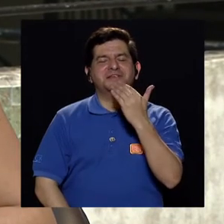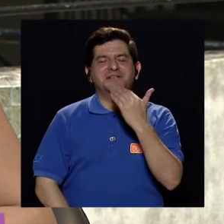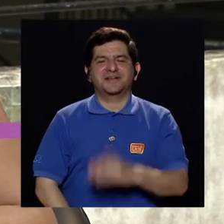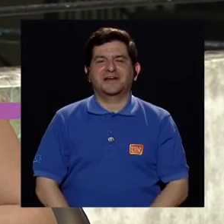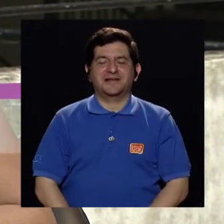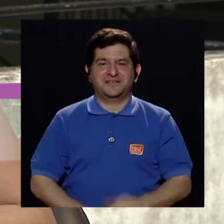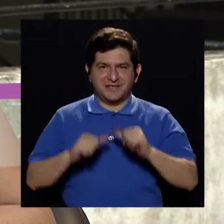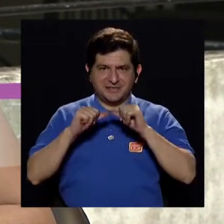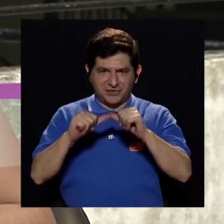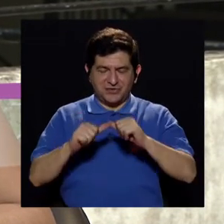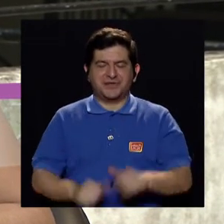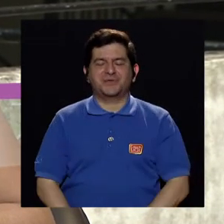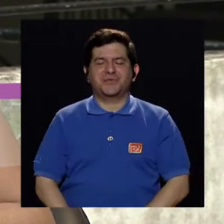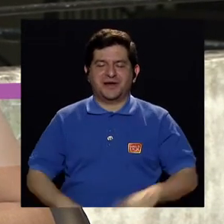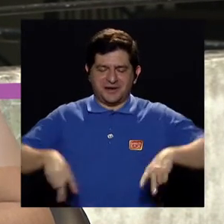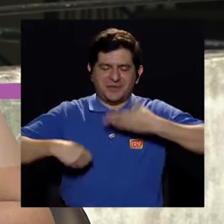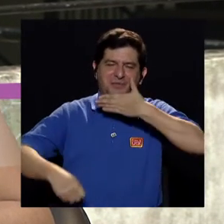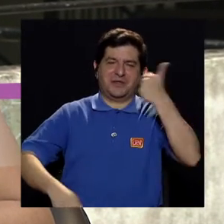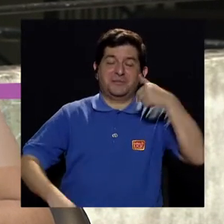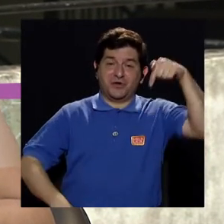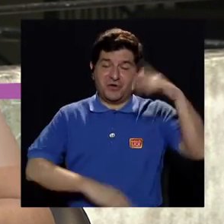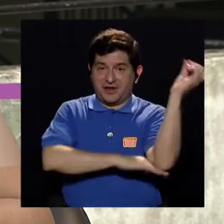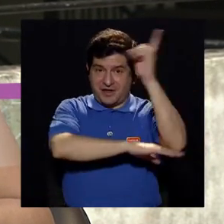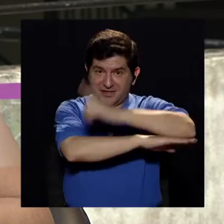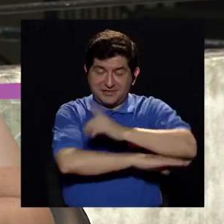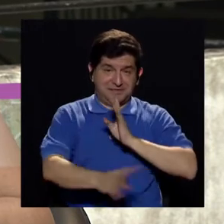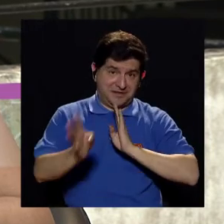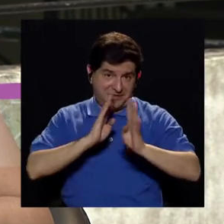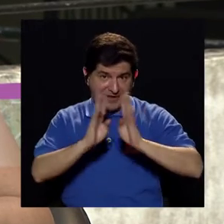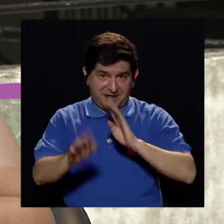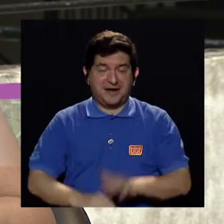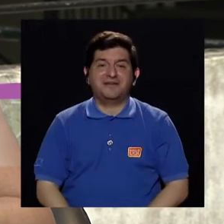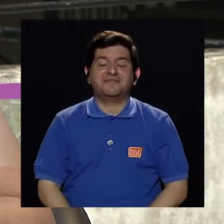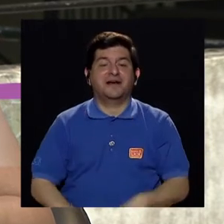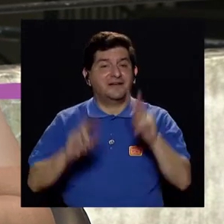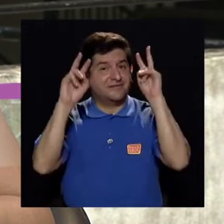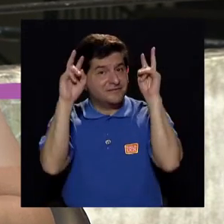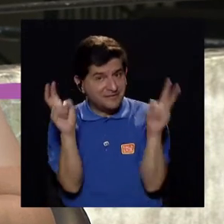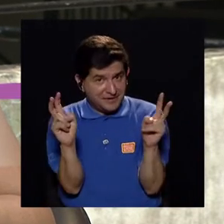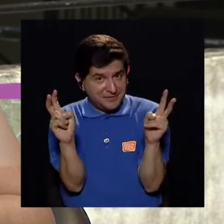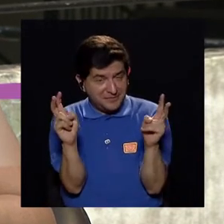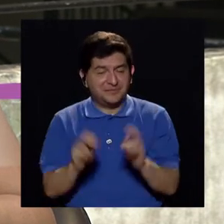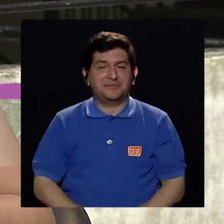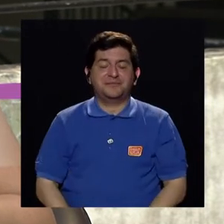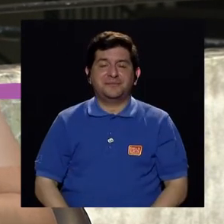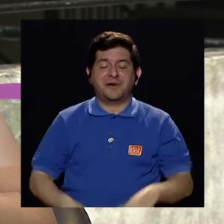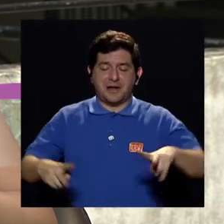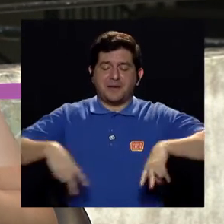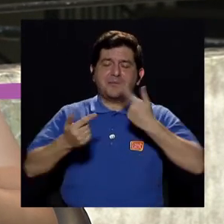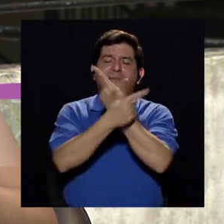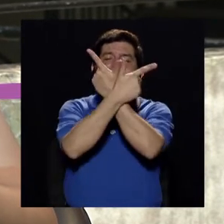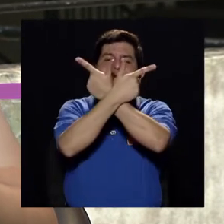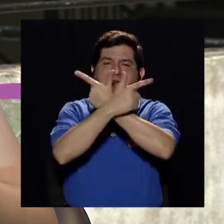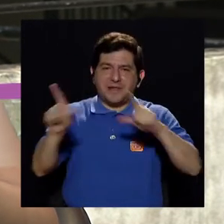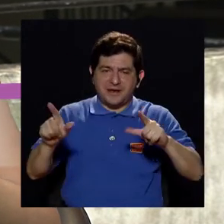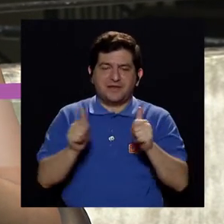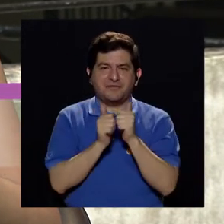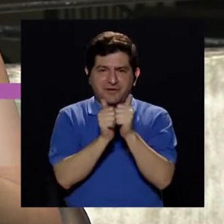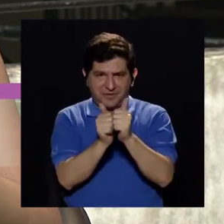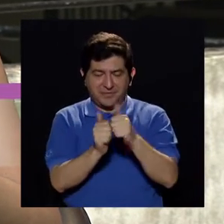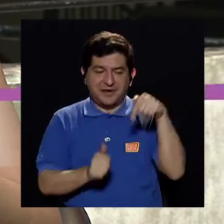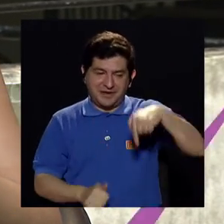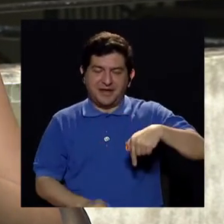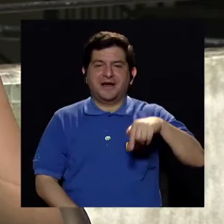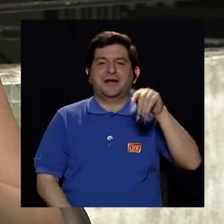Gracias por continuar con nosotros en Vivir Mejor. El día de hoy estamos conversando acerca del tema de vivir con libertad y nos